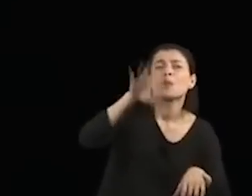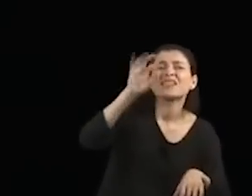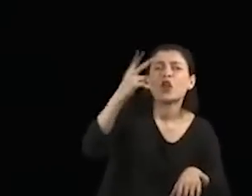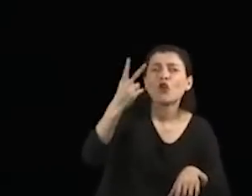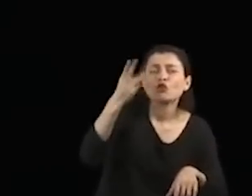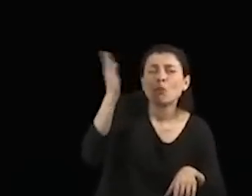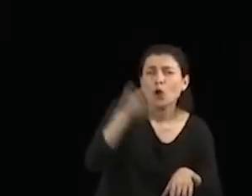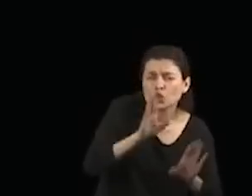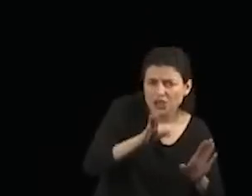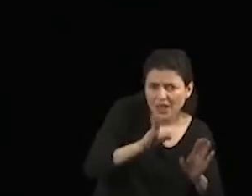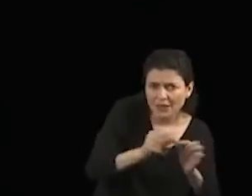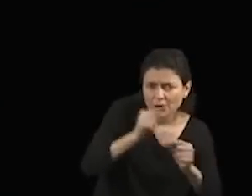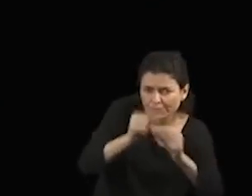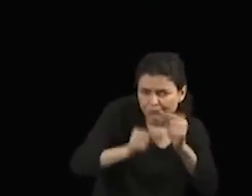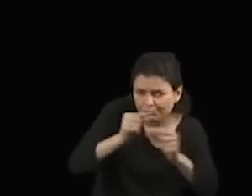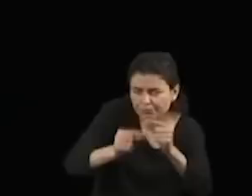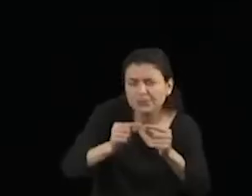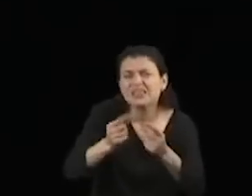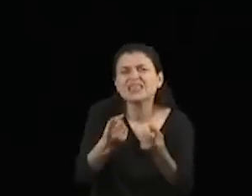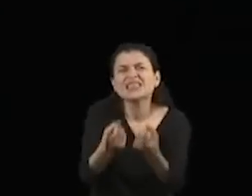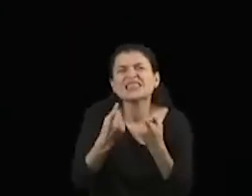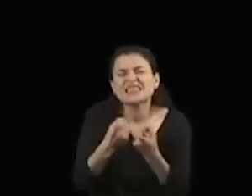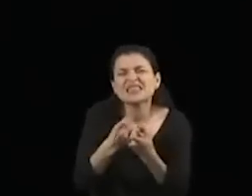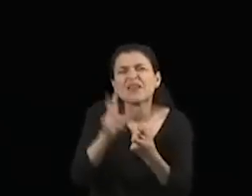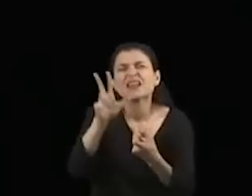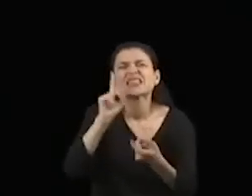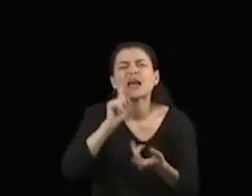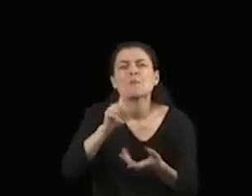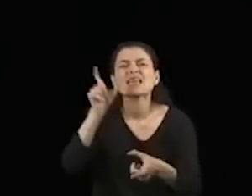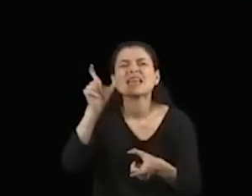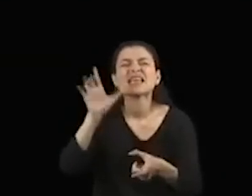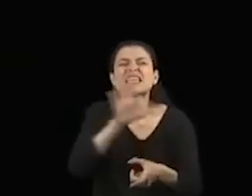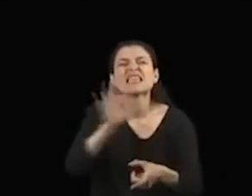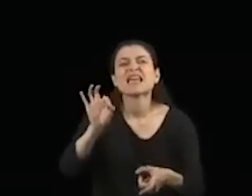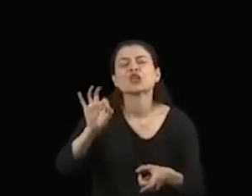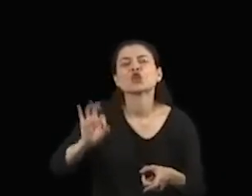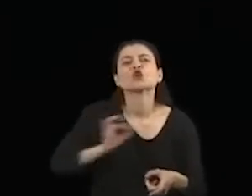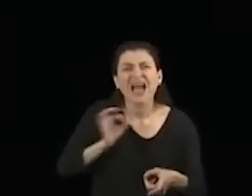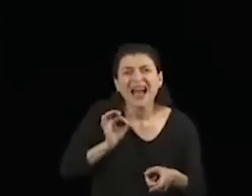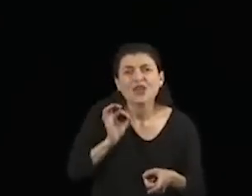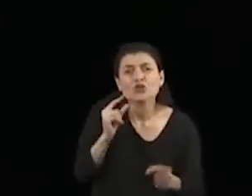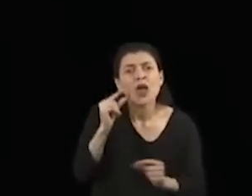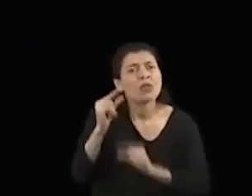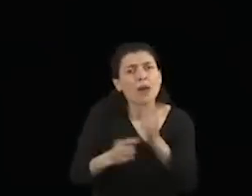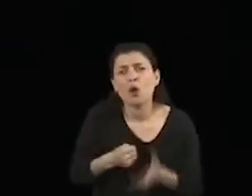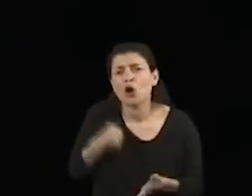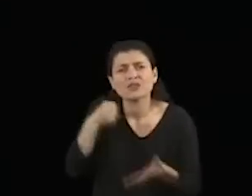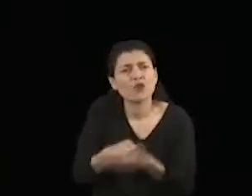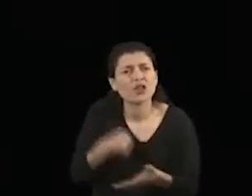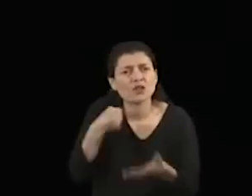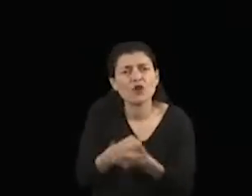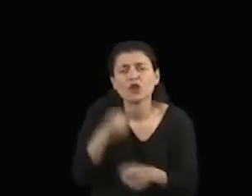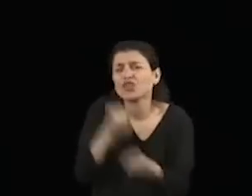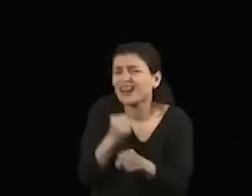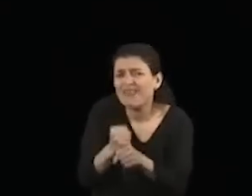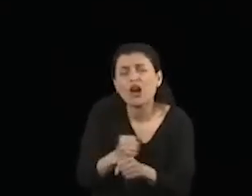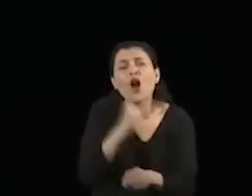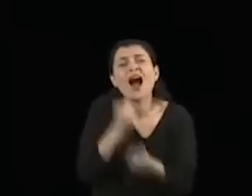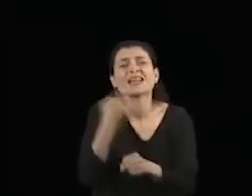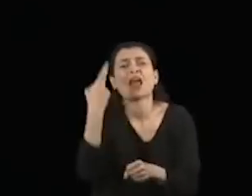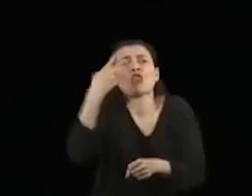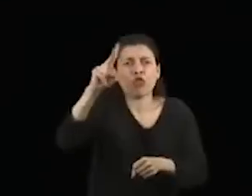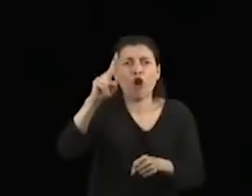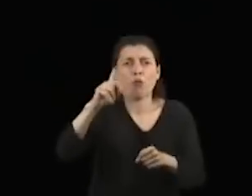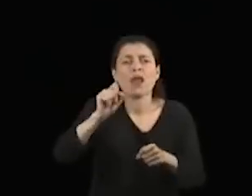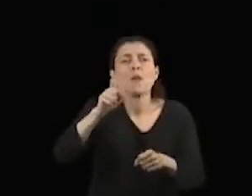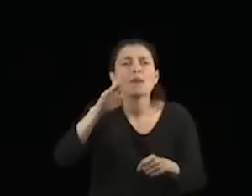0,02%. Es decir, se necesitaban aproximadamente 3.500 años para duplicar el PBI per cápita. Sin embargo,